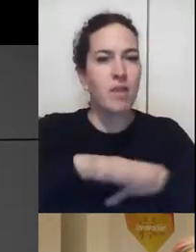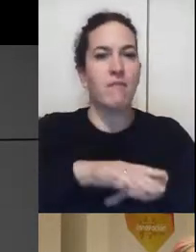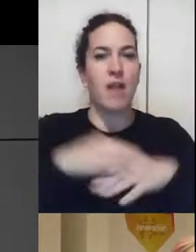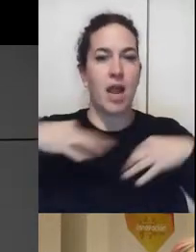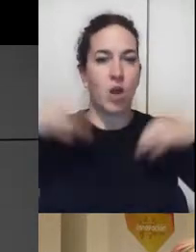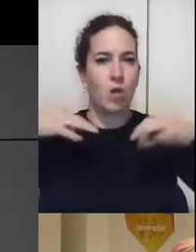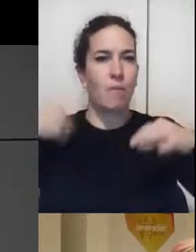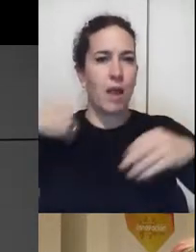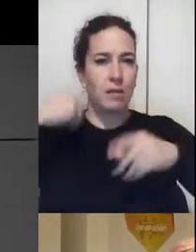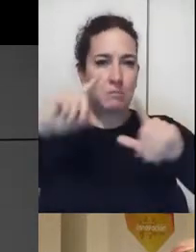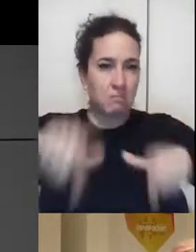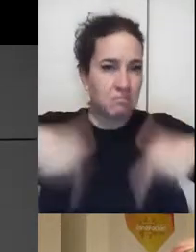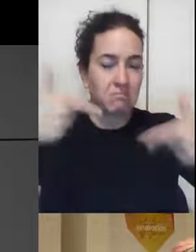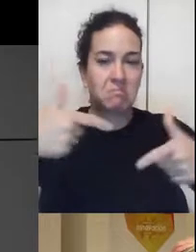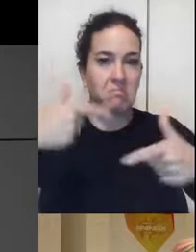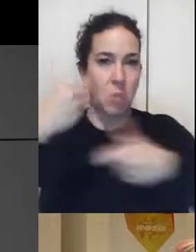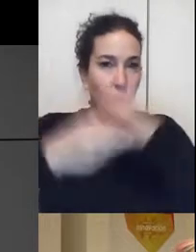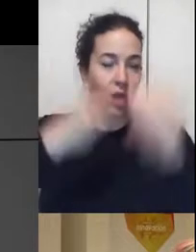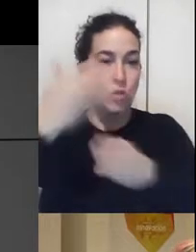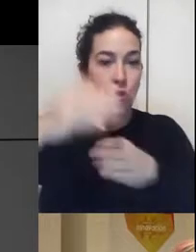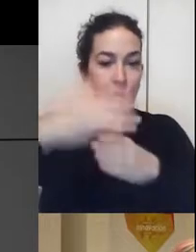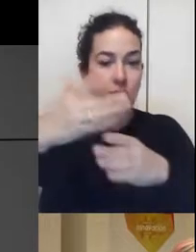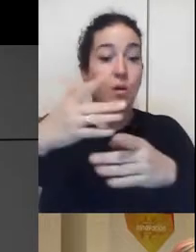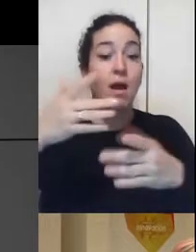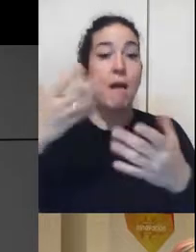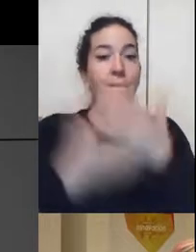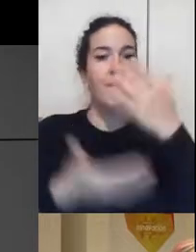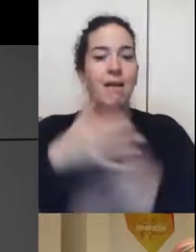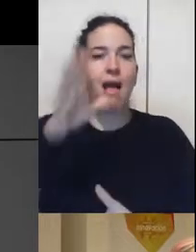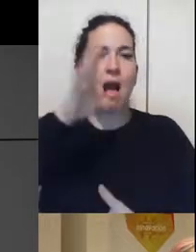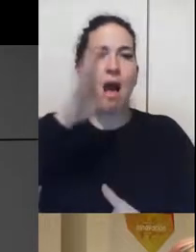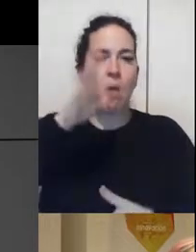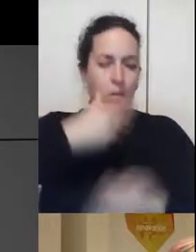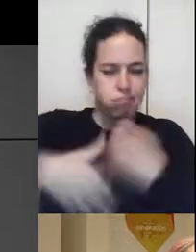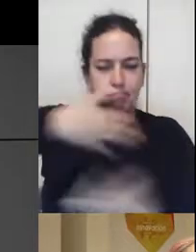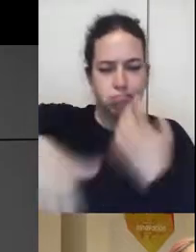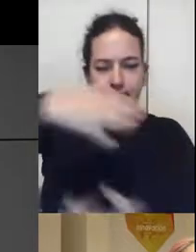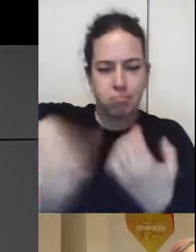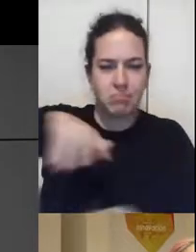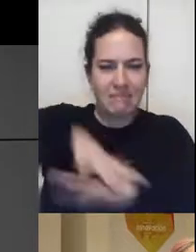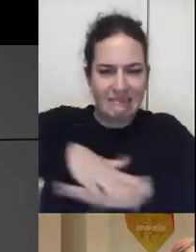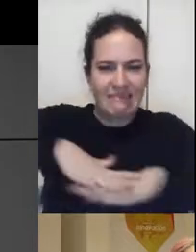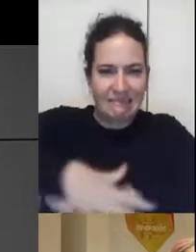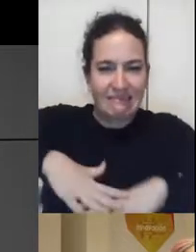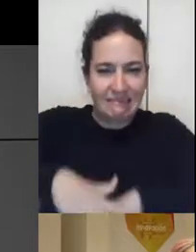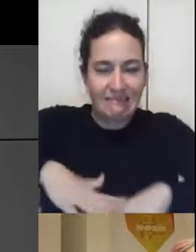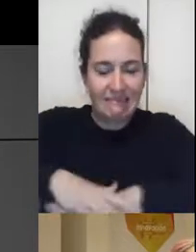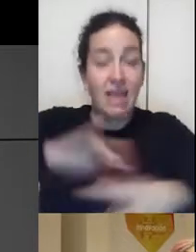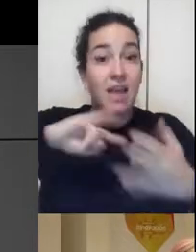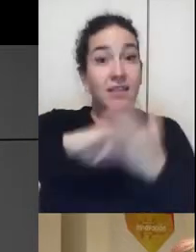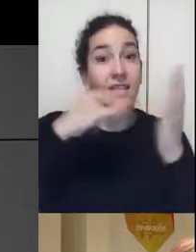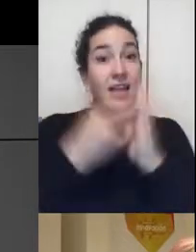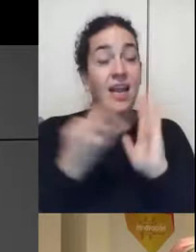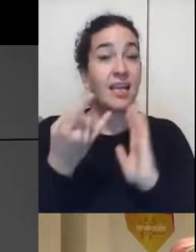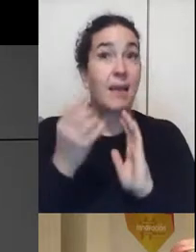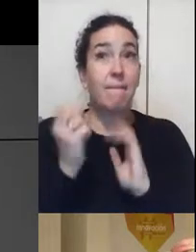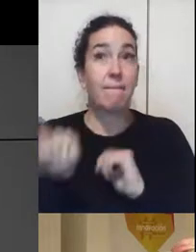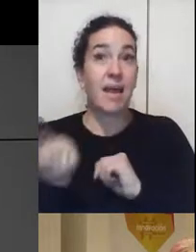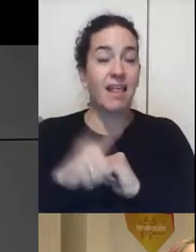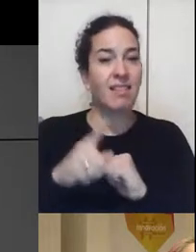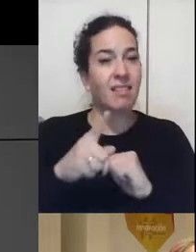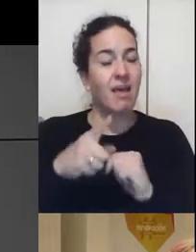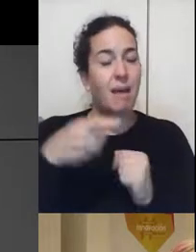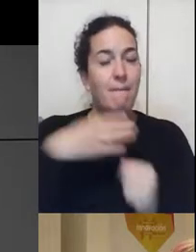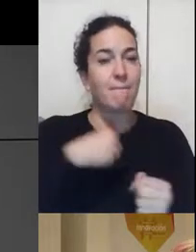usados, los mezcló con agua, los dejó reposar, y con una tecnología un poco similar a la que se utiliza para hacer el papel